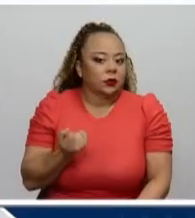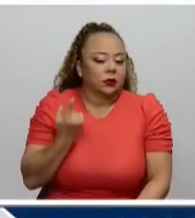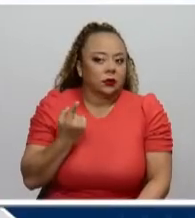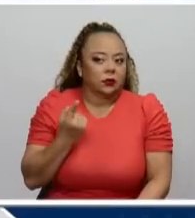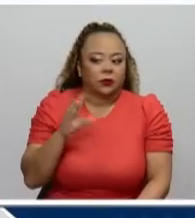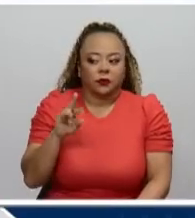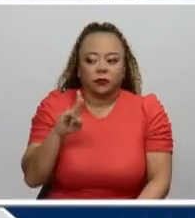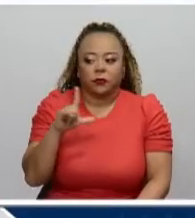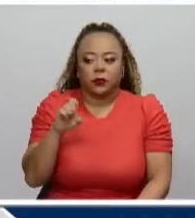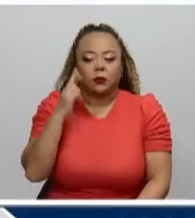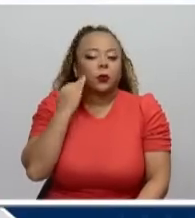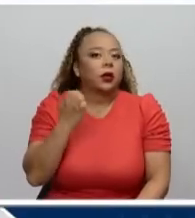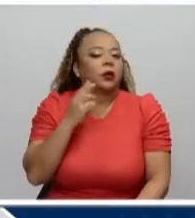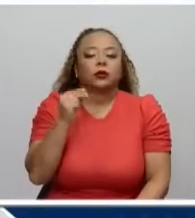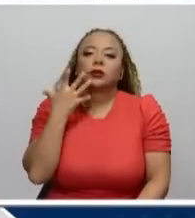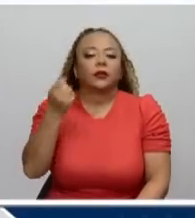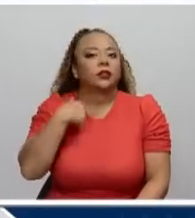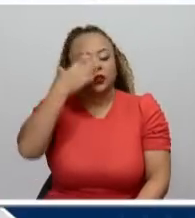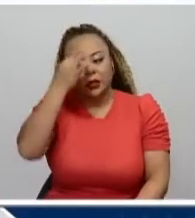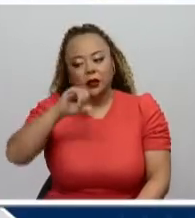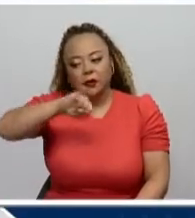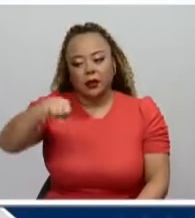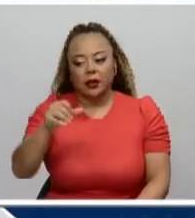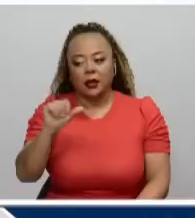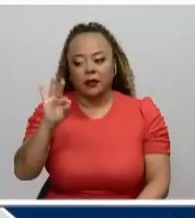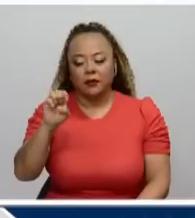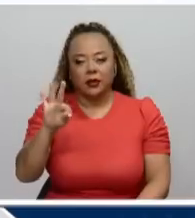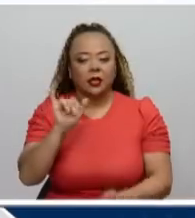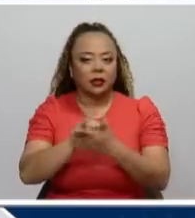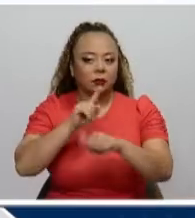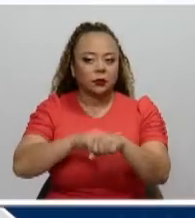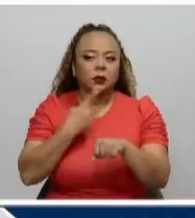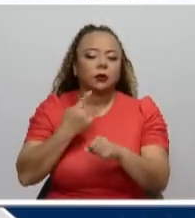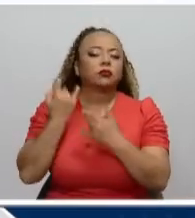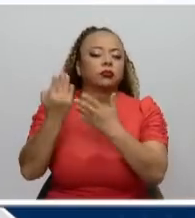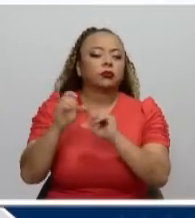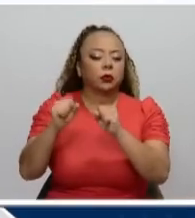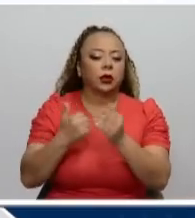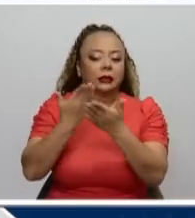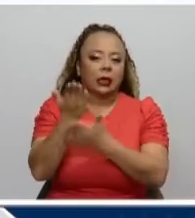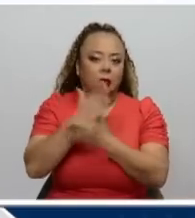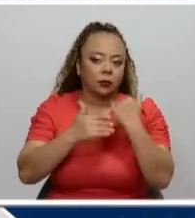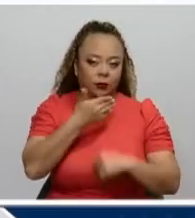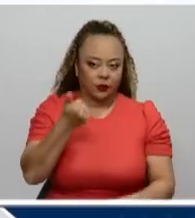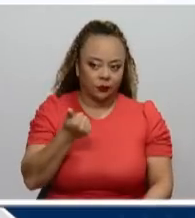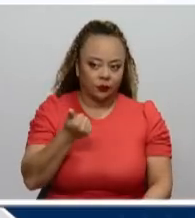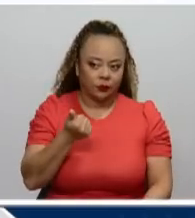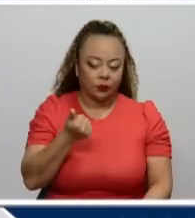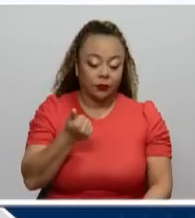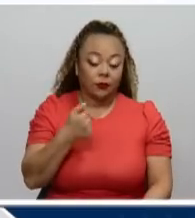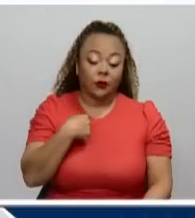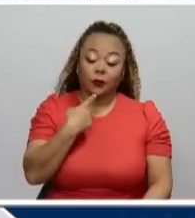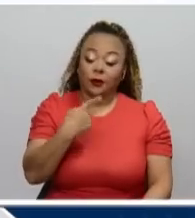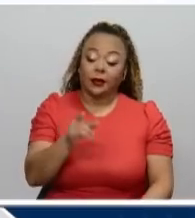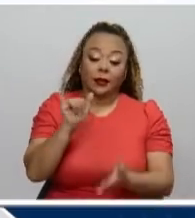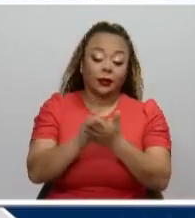keiser no se fue creo que jafet en ese momento le dijo que se esperara y le podía llegar algo mejor Yo aquí ya aquel día